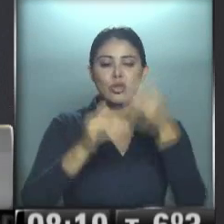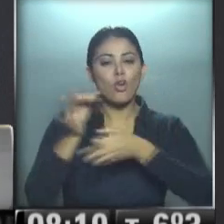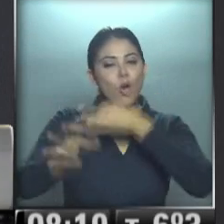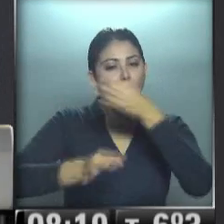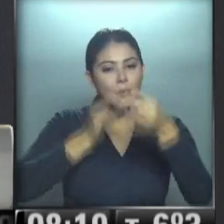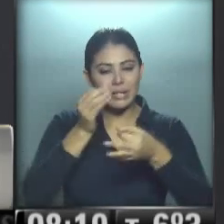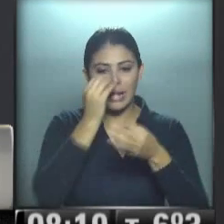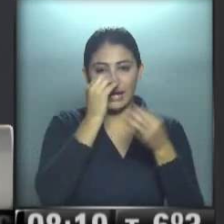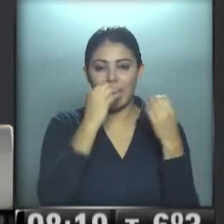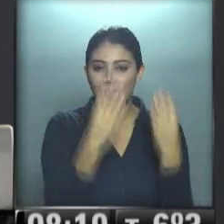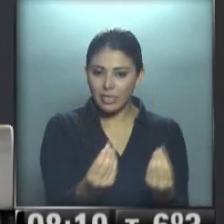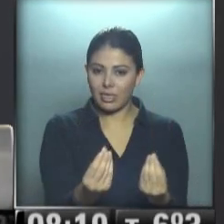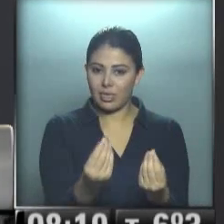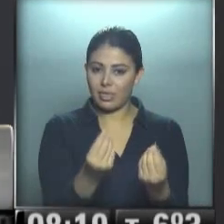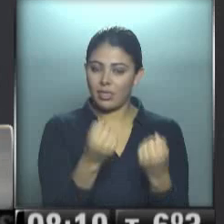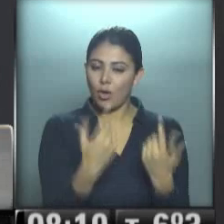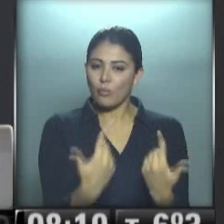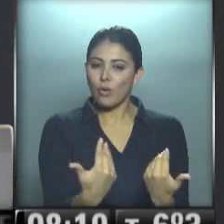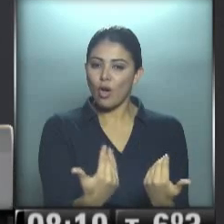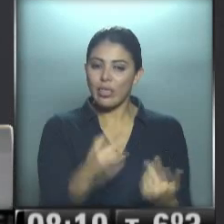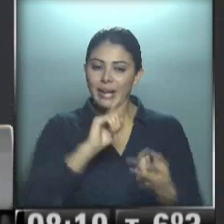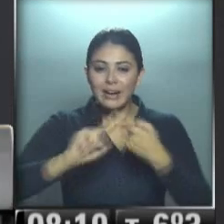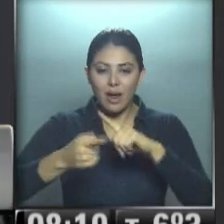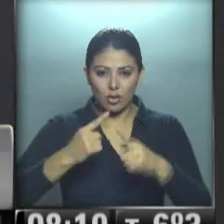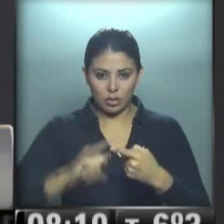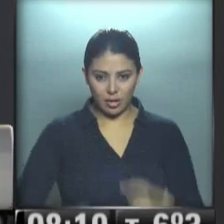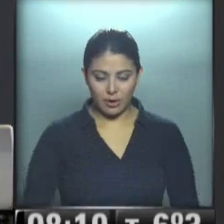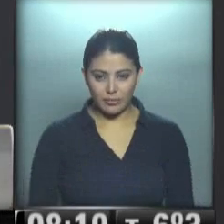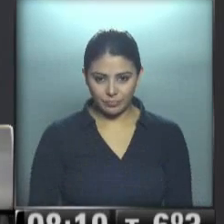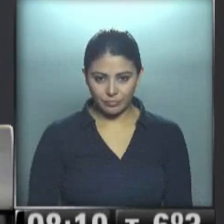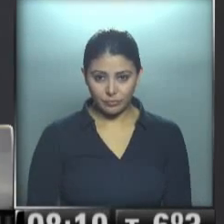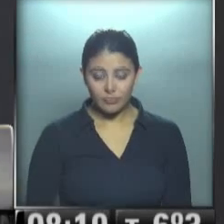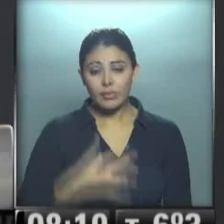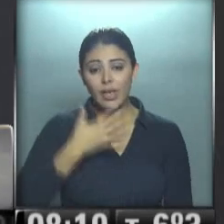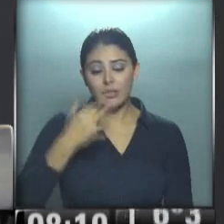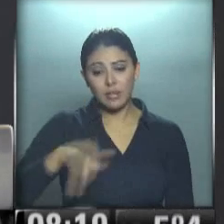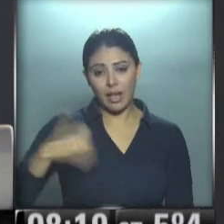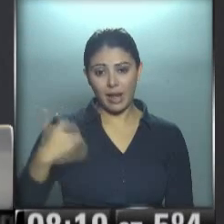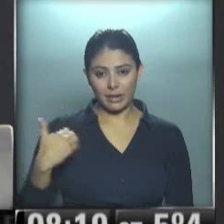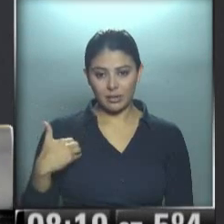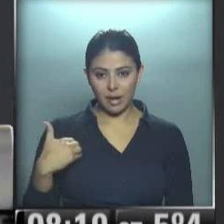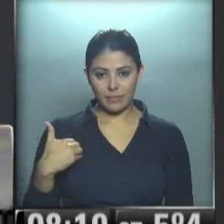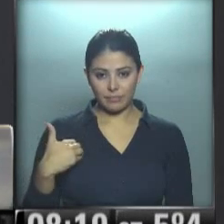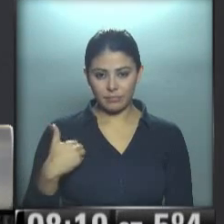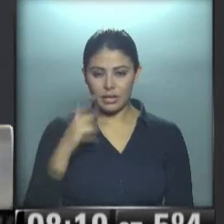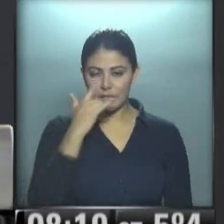que permita generar condiciones de negociación la posición de la república argentina que ha sido pública a través de